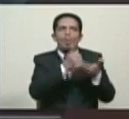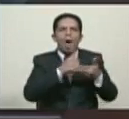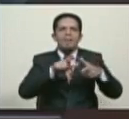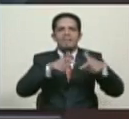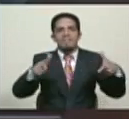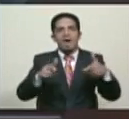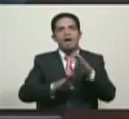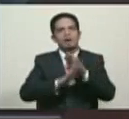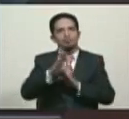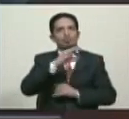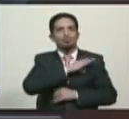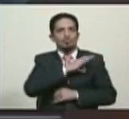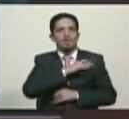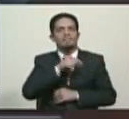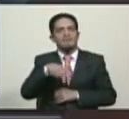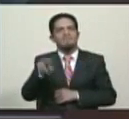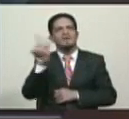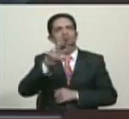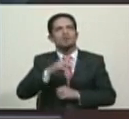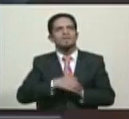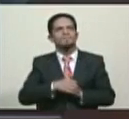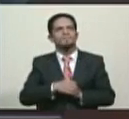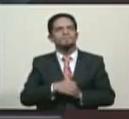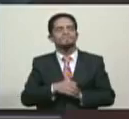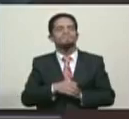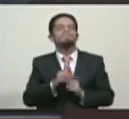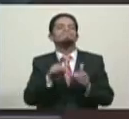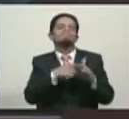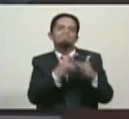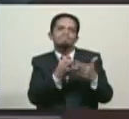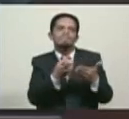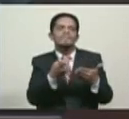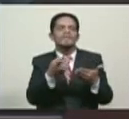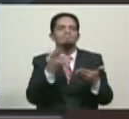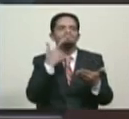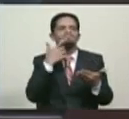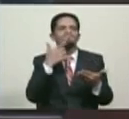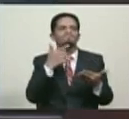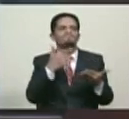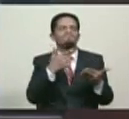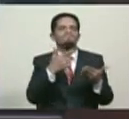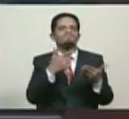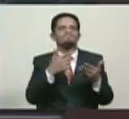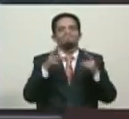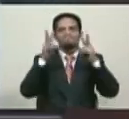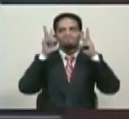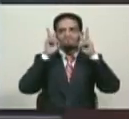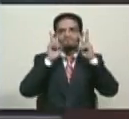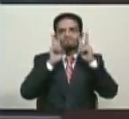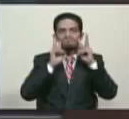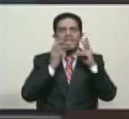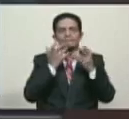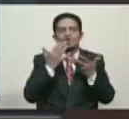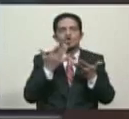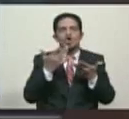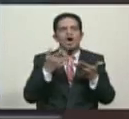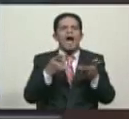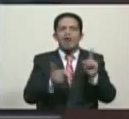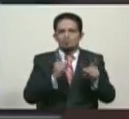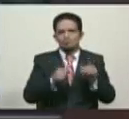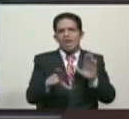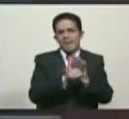de nuestra nación, declarando, entre otras cosas, la constitucionalidad de los estados de excepción y